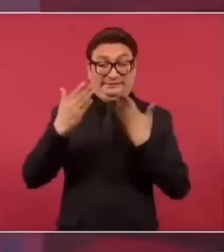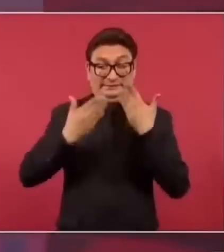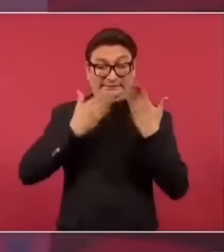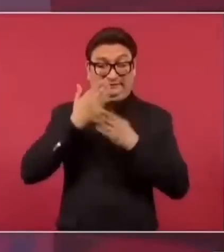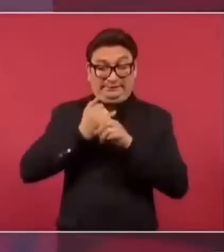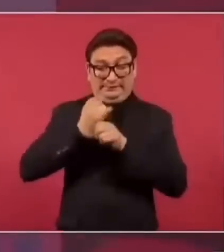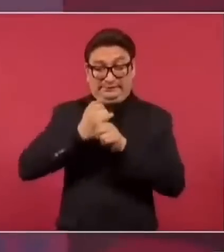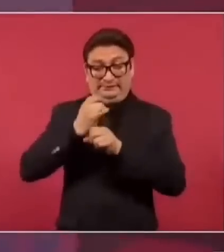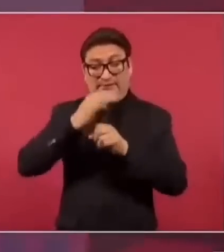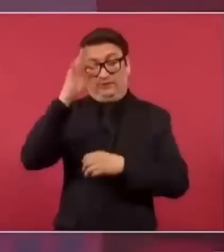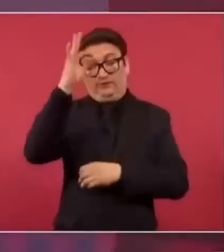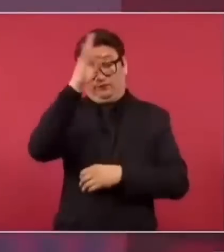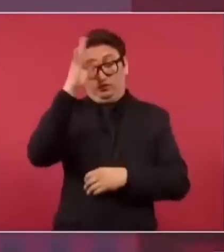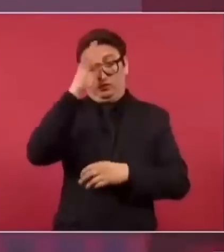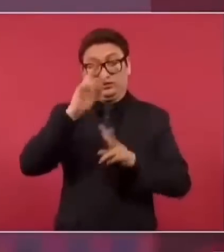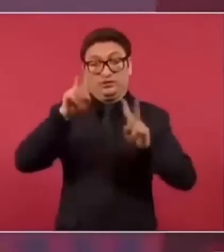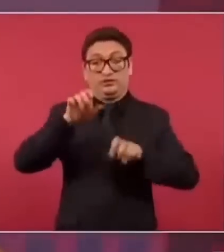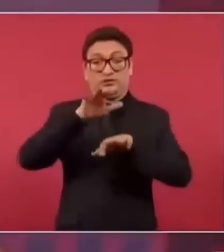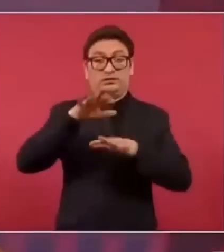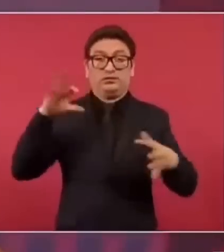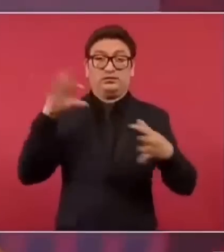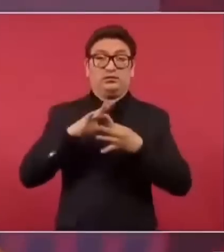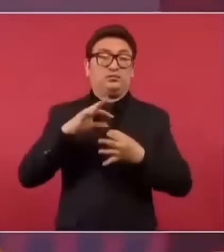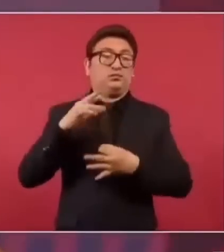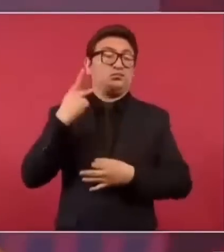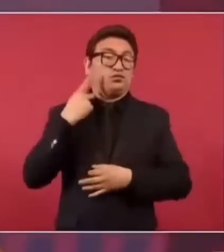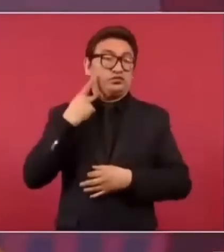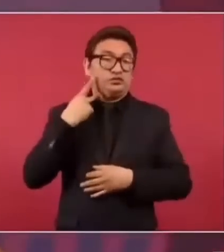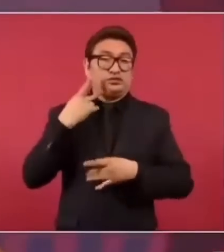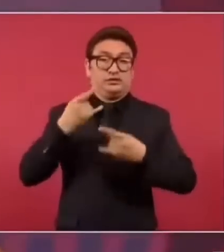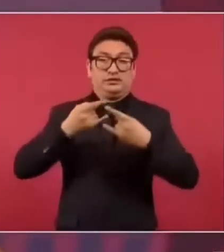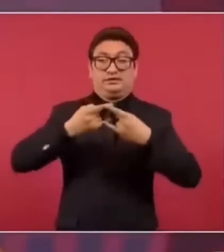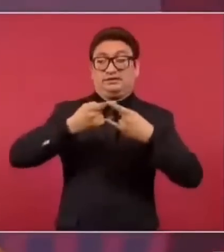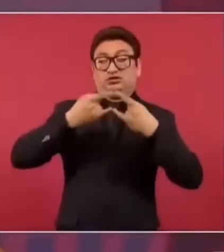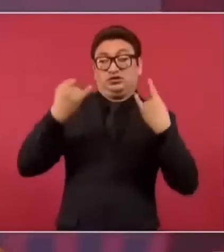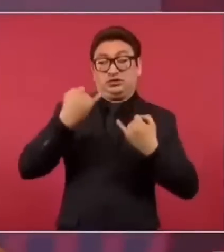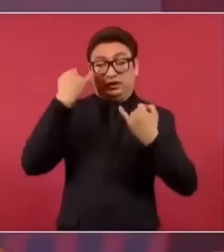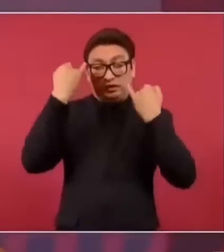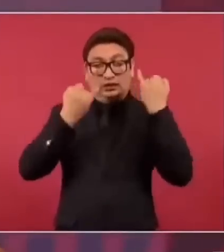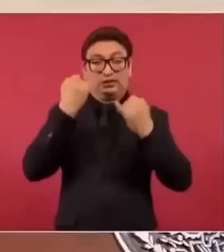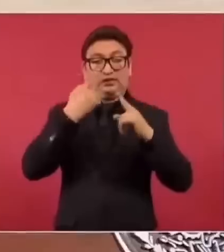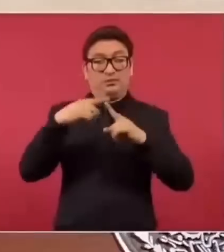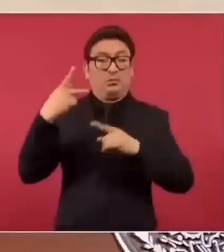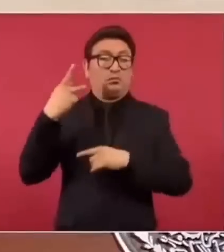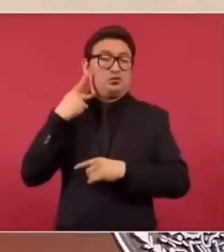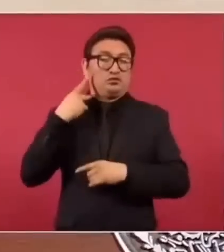de filosofía política, de historia de las ideas políticas.